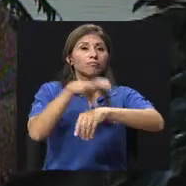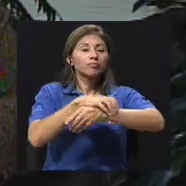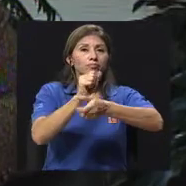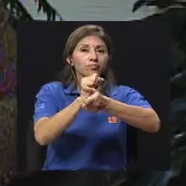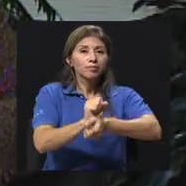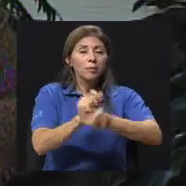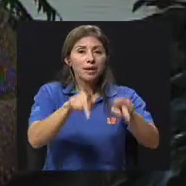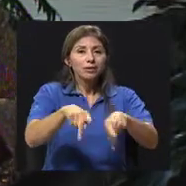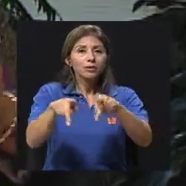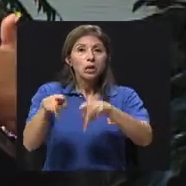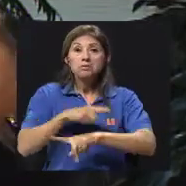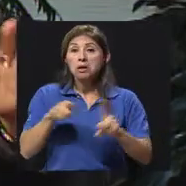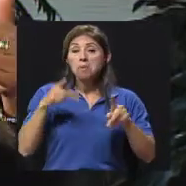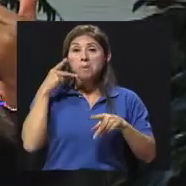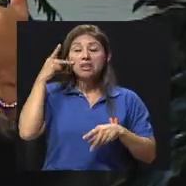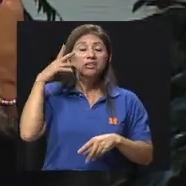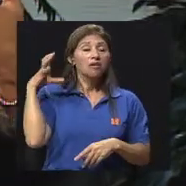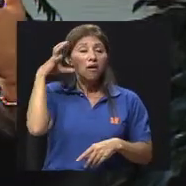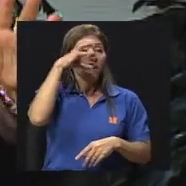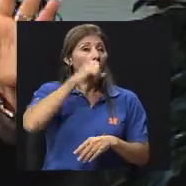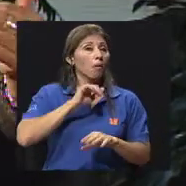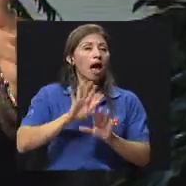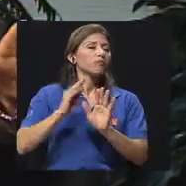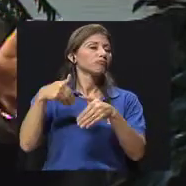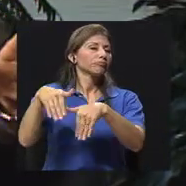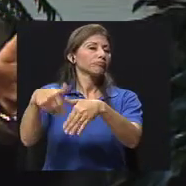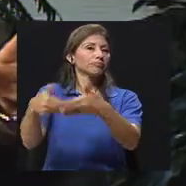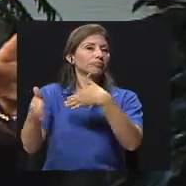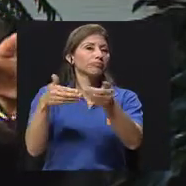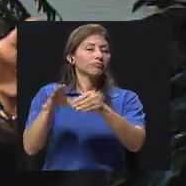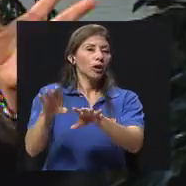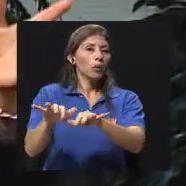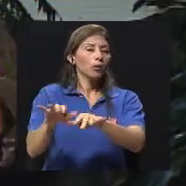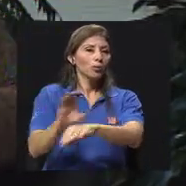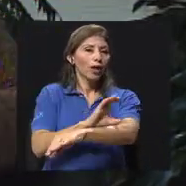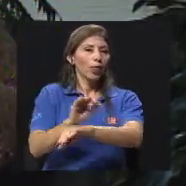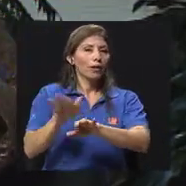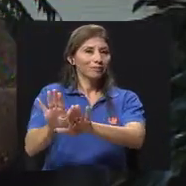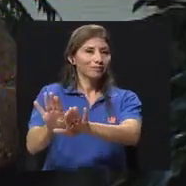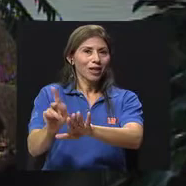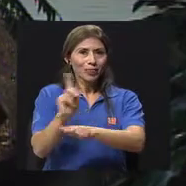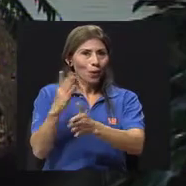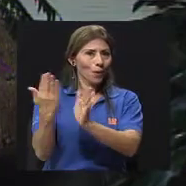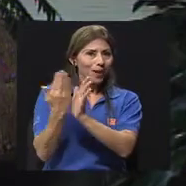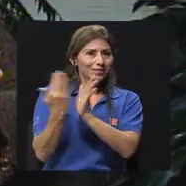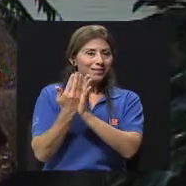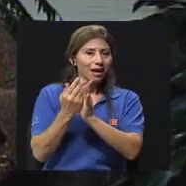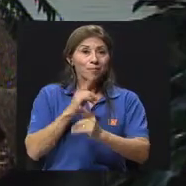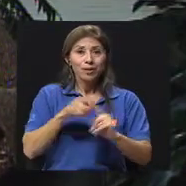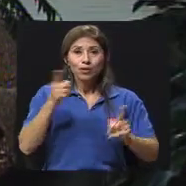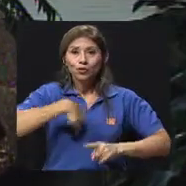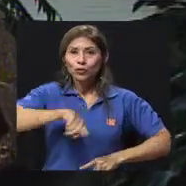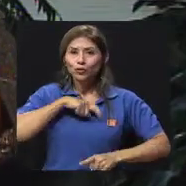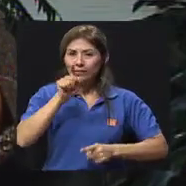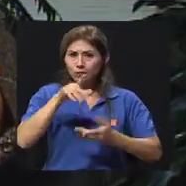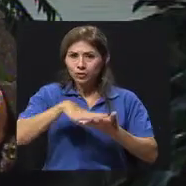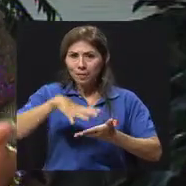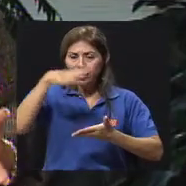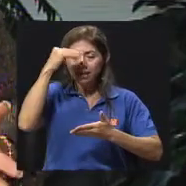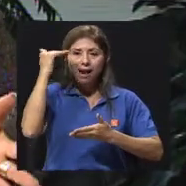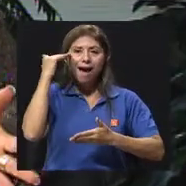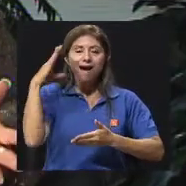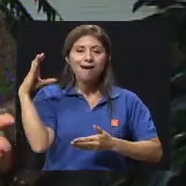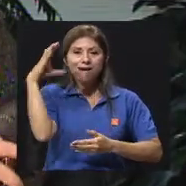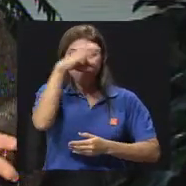los estamos observando. Los dejamos porque es el momento donde menos molestan. Pero hay otras cosas que nosotros tenemos que aprender a manejar. Y eso,